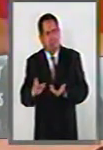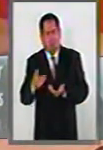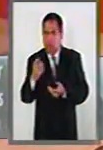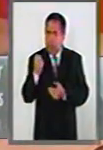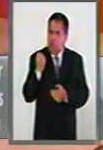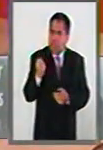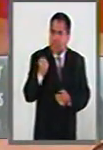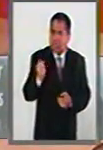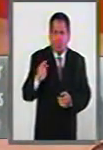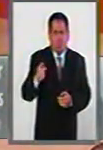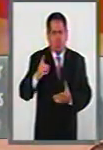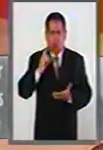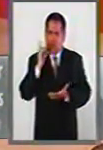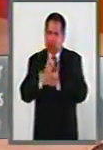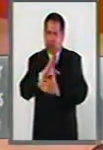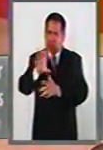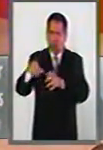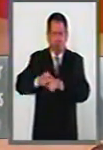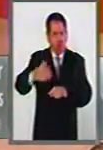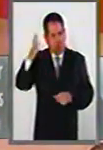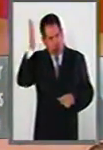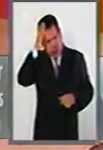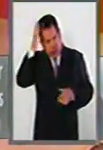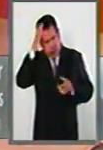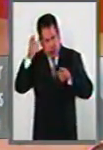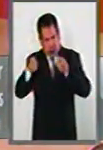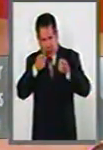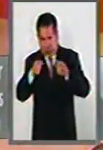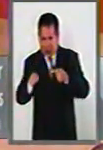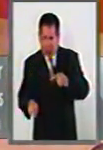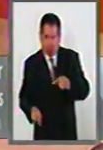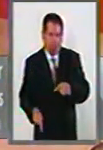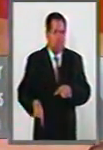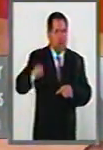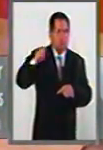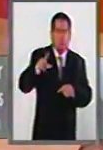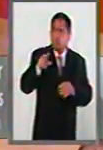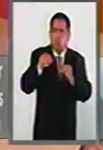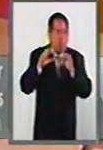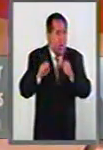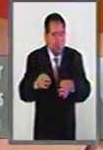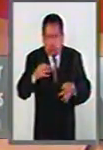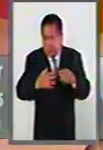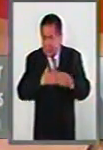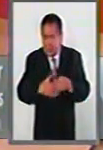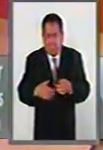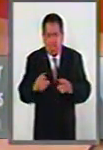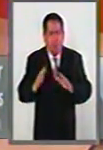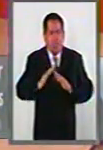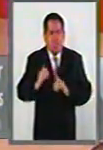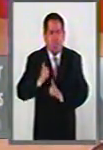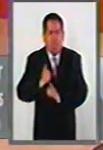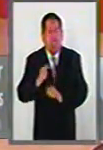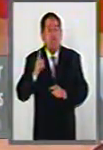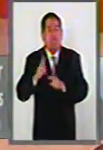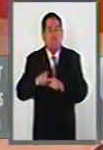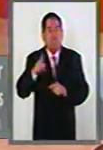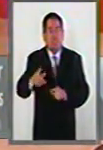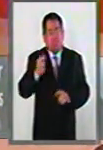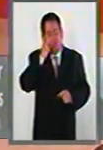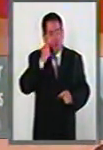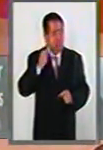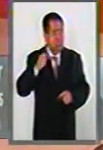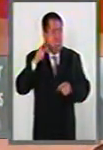férrea de un solo hombre que maneja hasta abajo, que no es justicia militar, sino es una cuestión totalmente